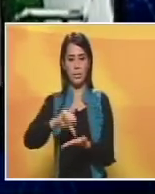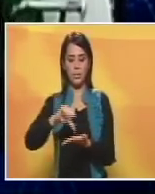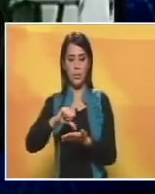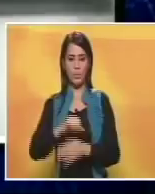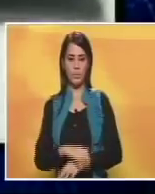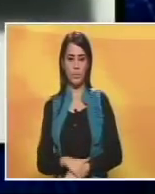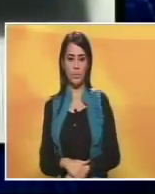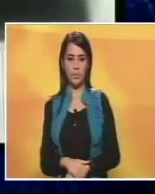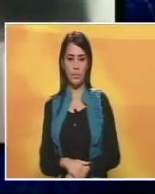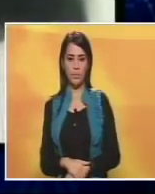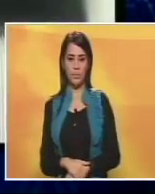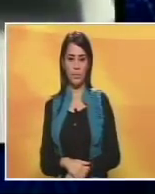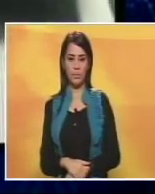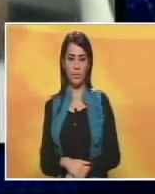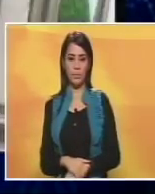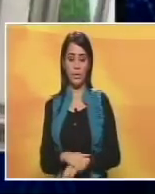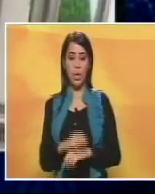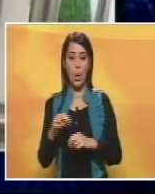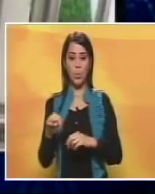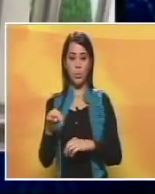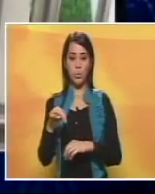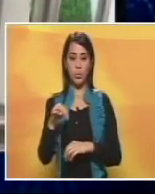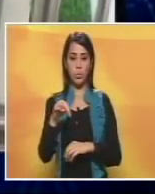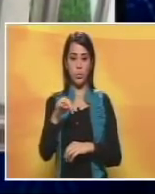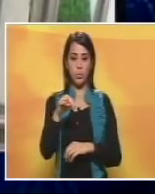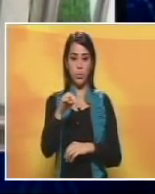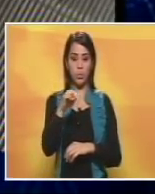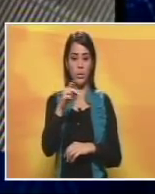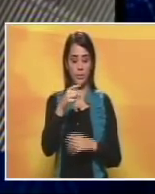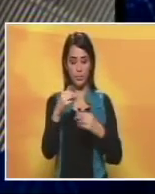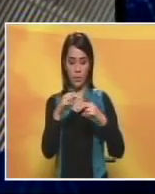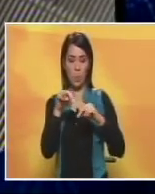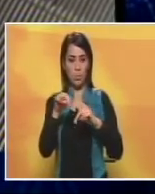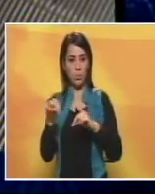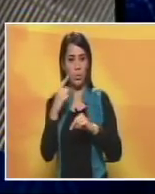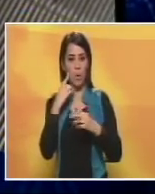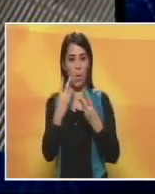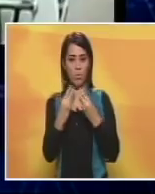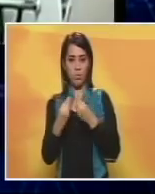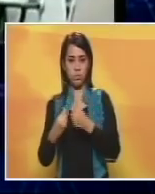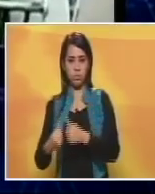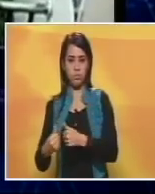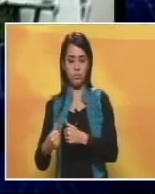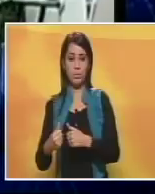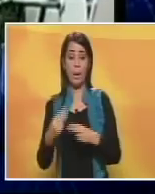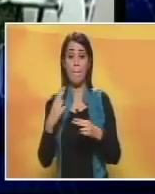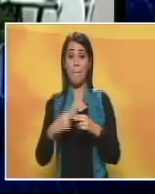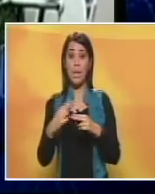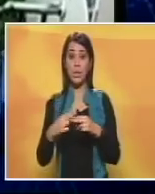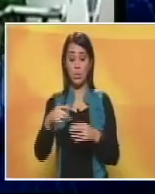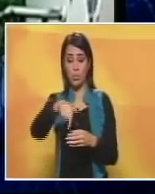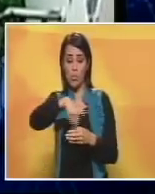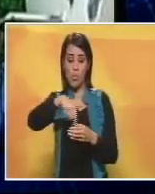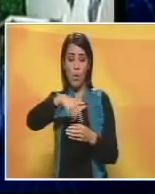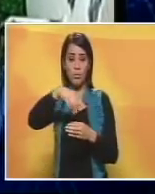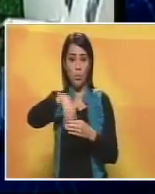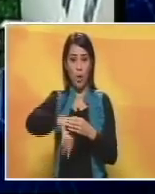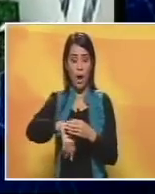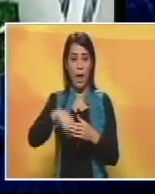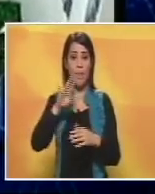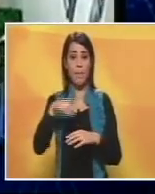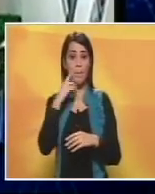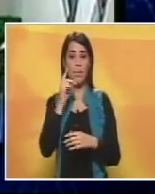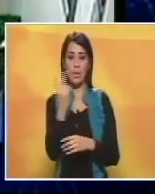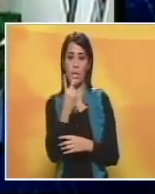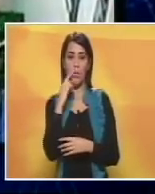Ningbo. Los peldaños de una escalera mecánica se fueron derrumbando, dejando peligrosos agujeros justo después de que